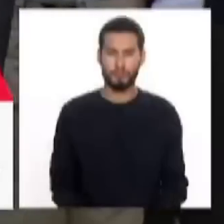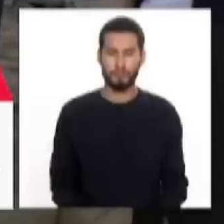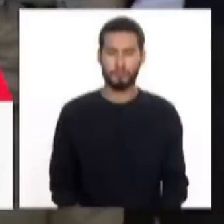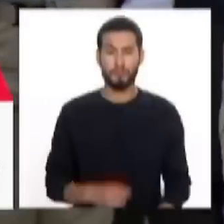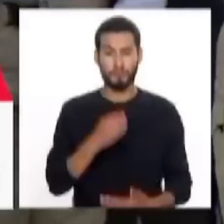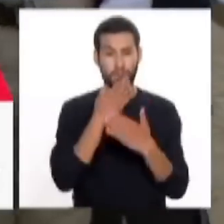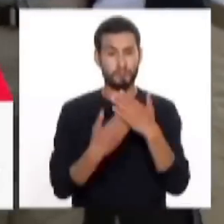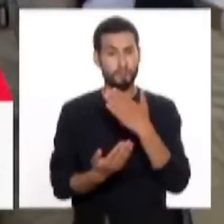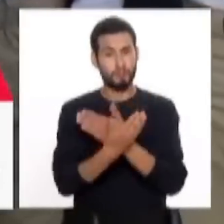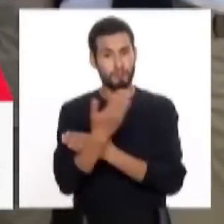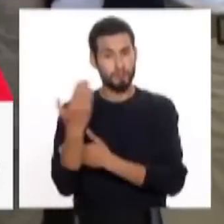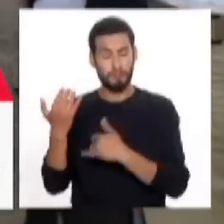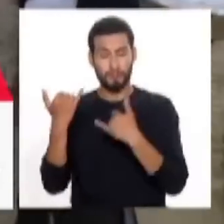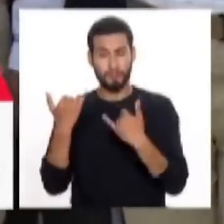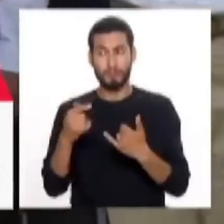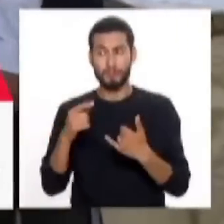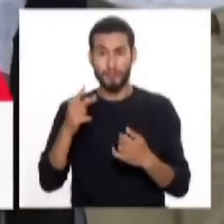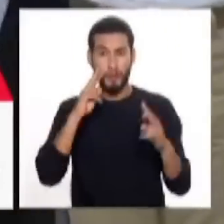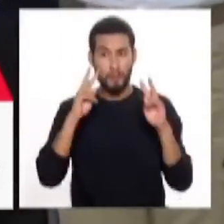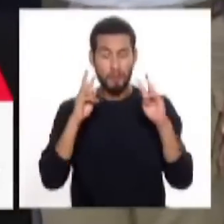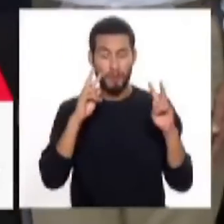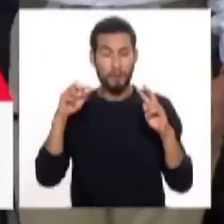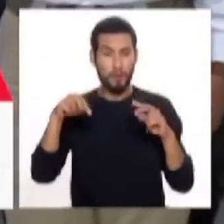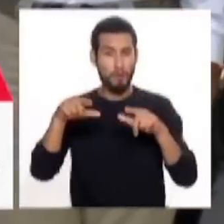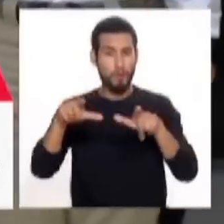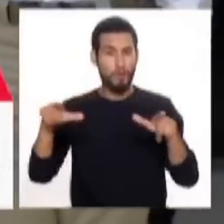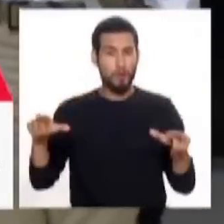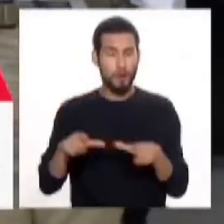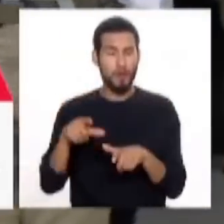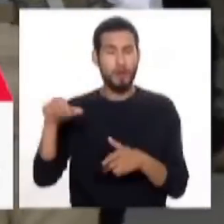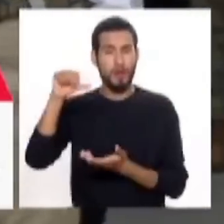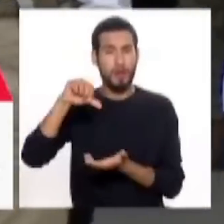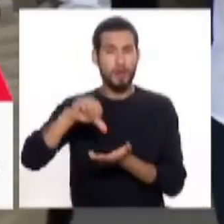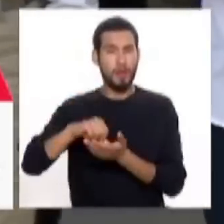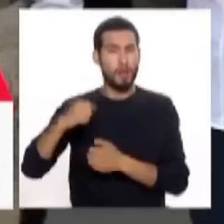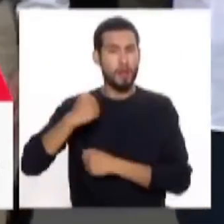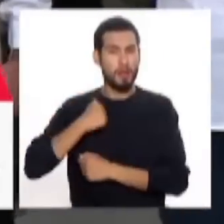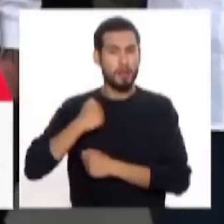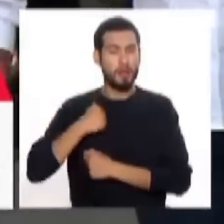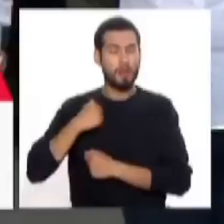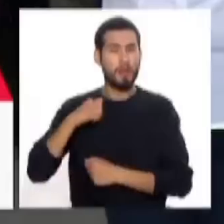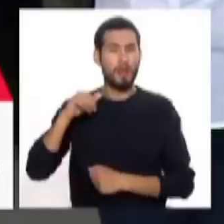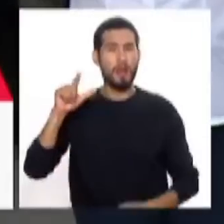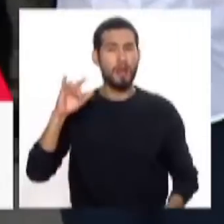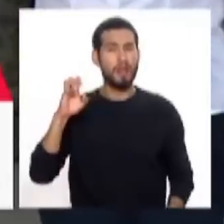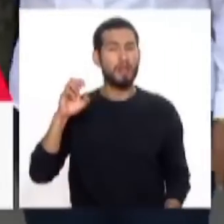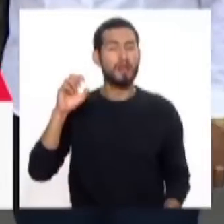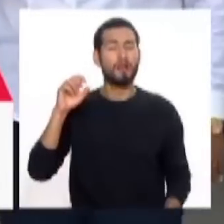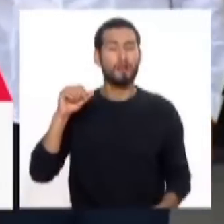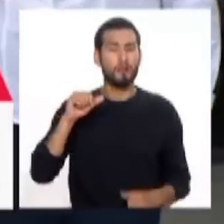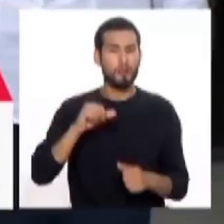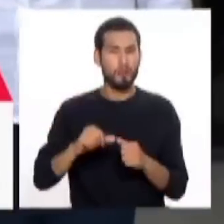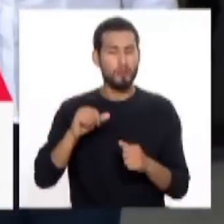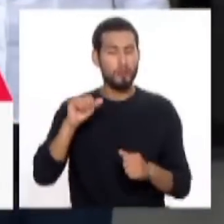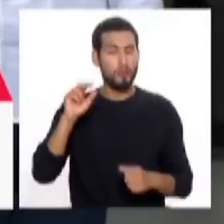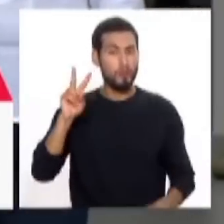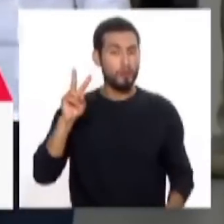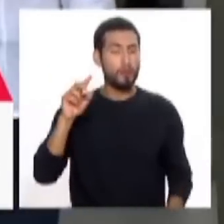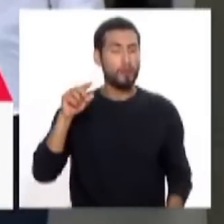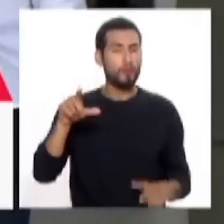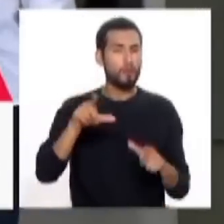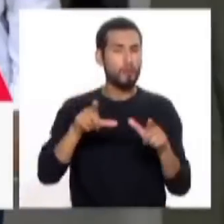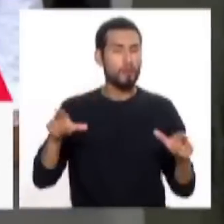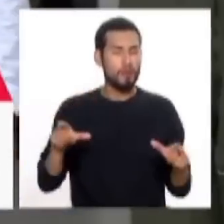Muy buenos días, transmisión en vivo desde la Plaza de Armas del Ala Aérea número 2, acá en la